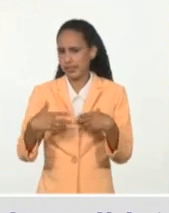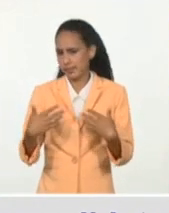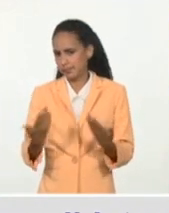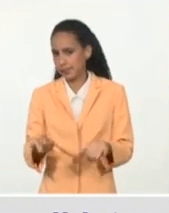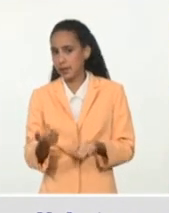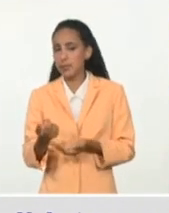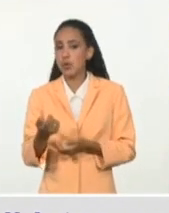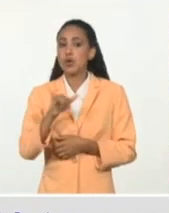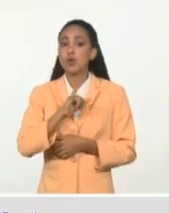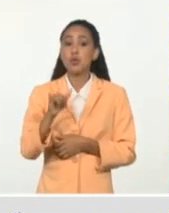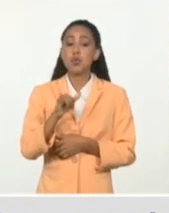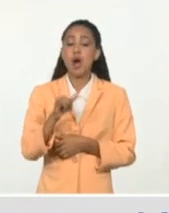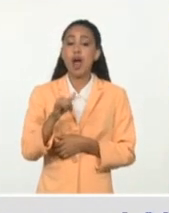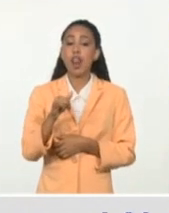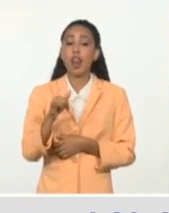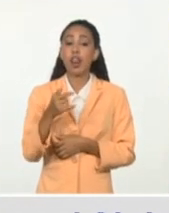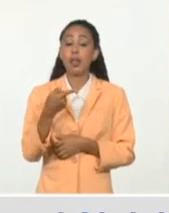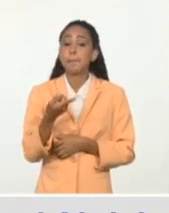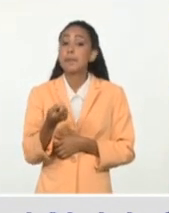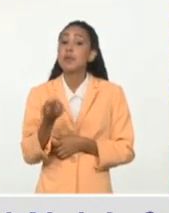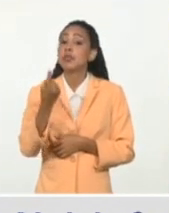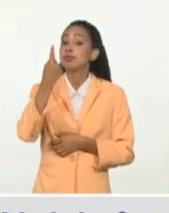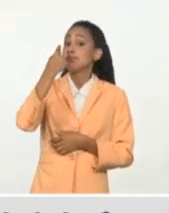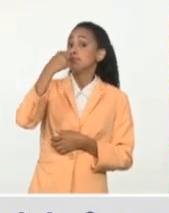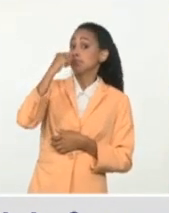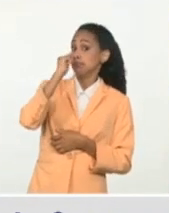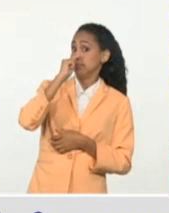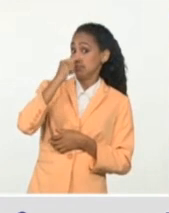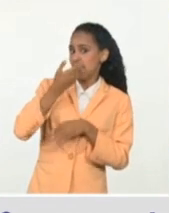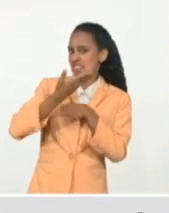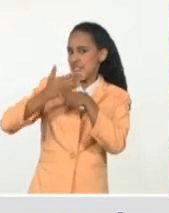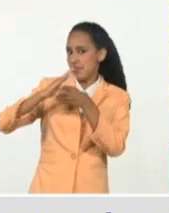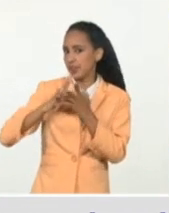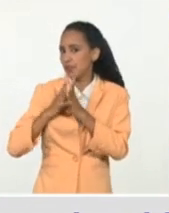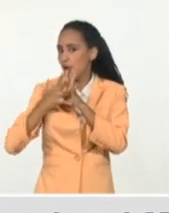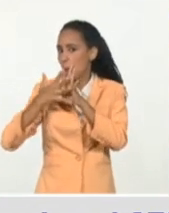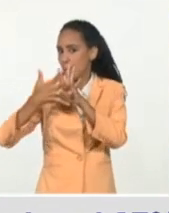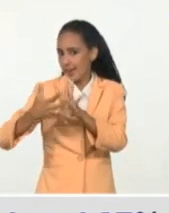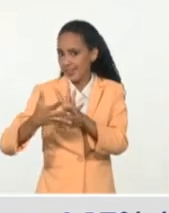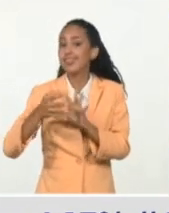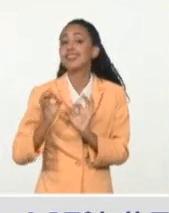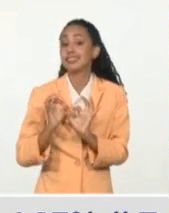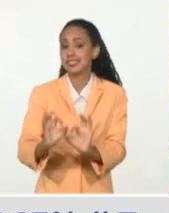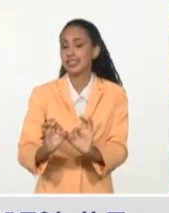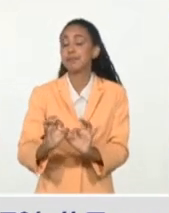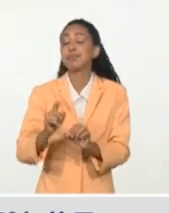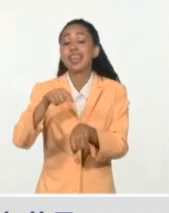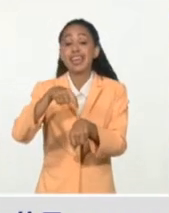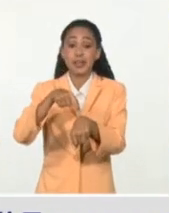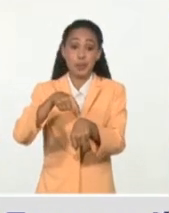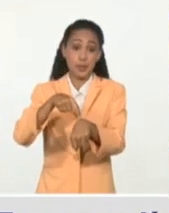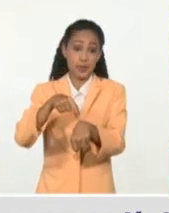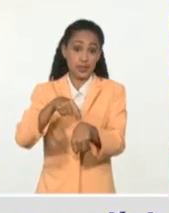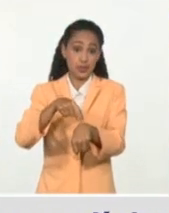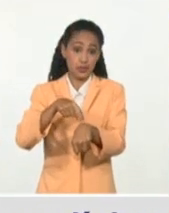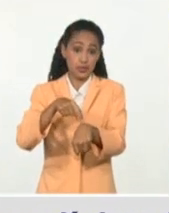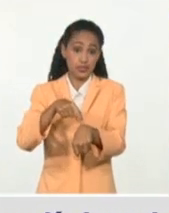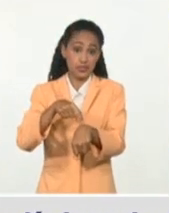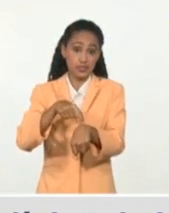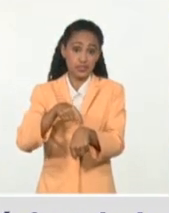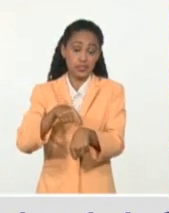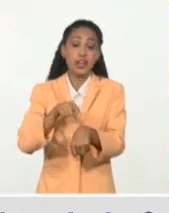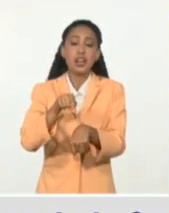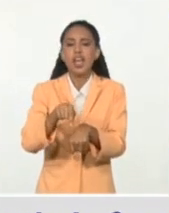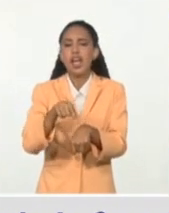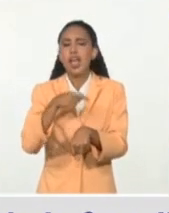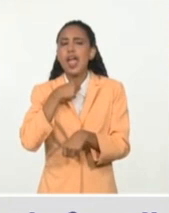por un mecanismo de administración diferente. Y en este momento se encuentra en estado de evaluación